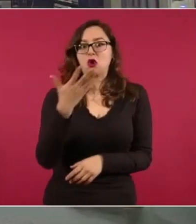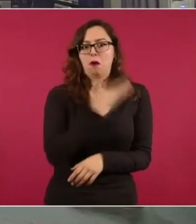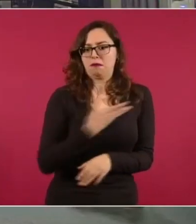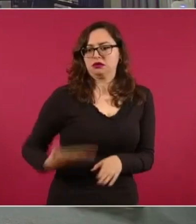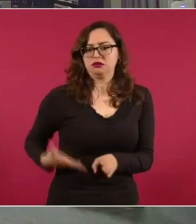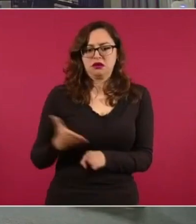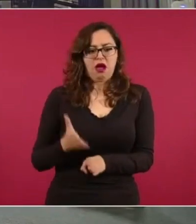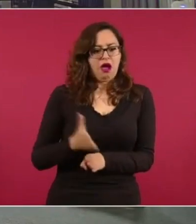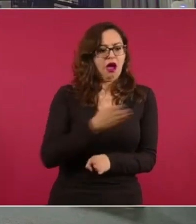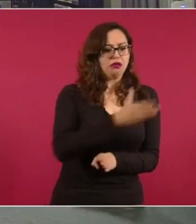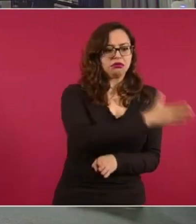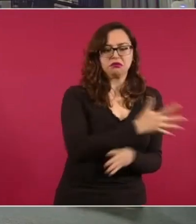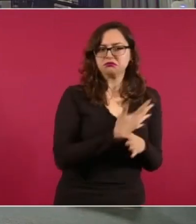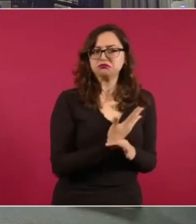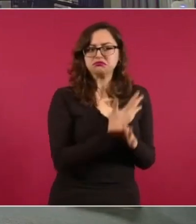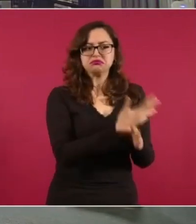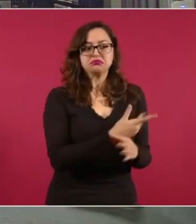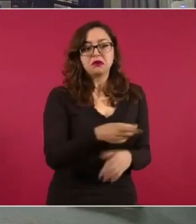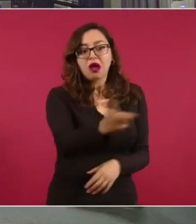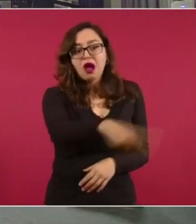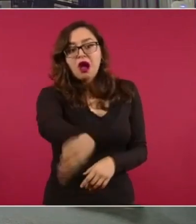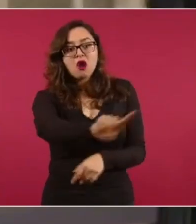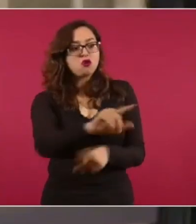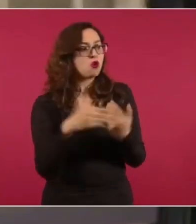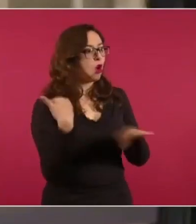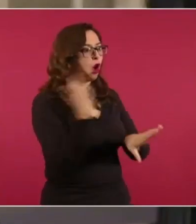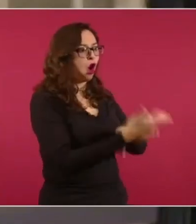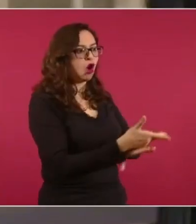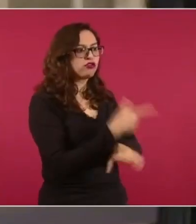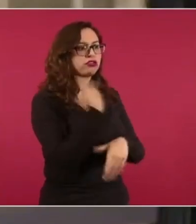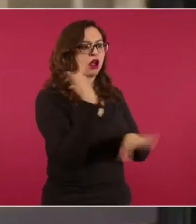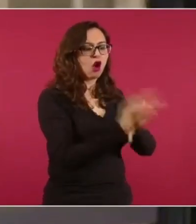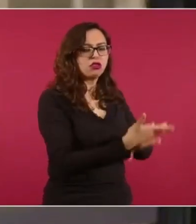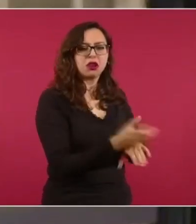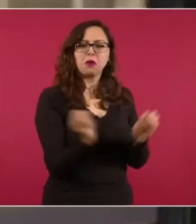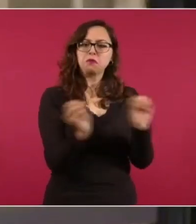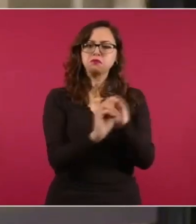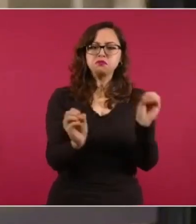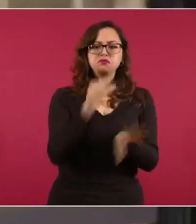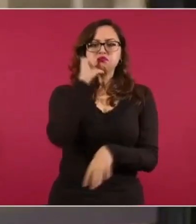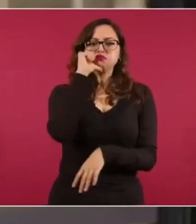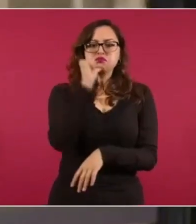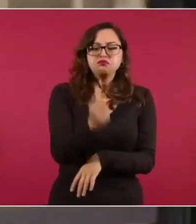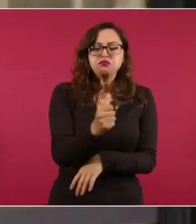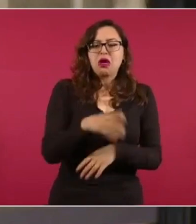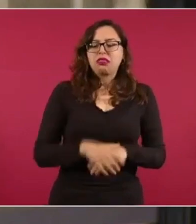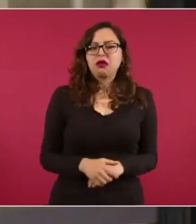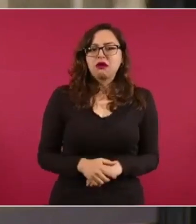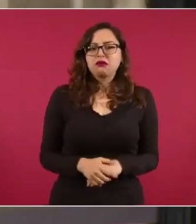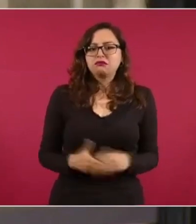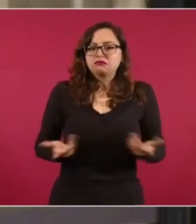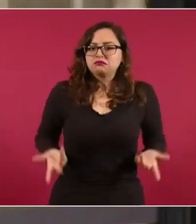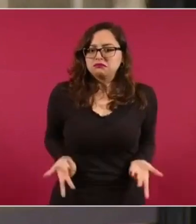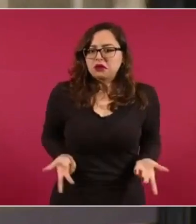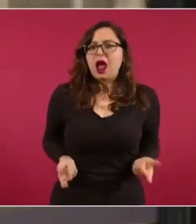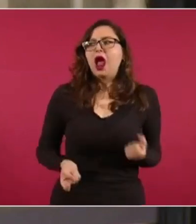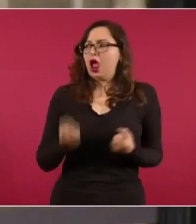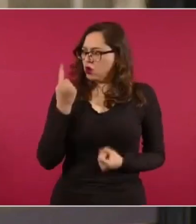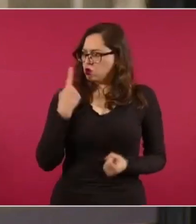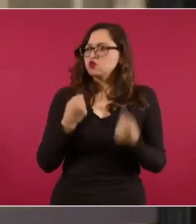de las Fuerzas Armadas. Se intenta ahora poner orden institucional, jurídico a lo que se venía